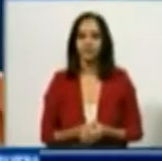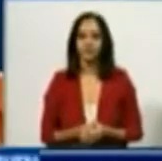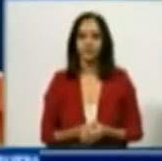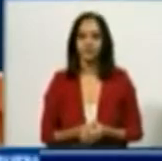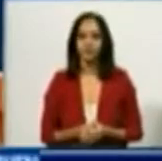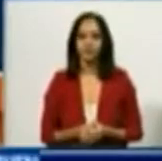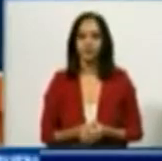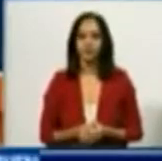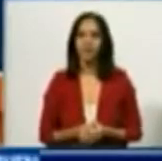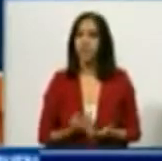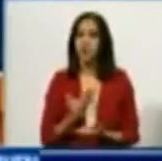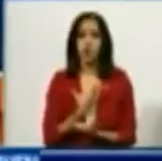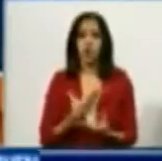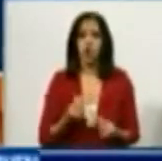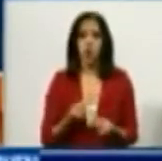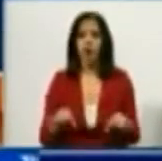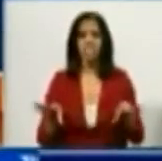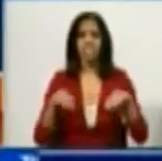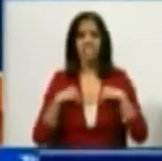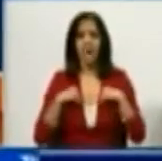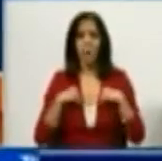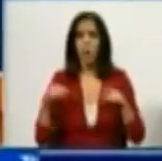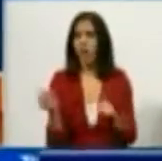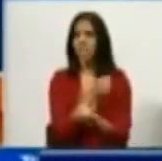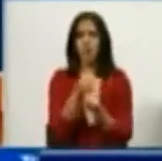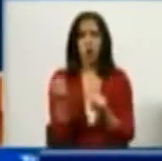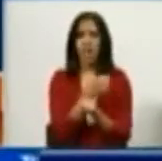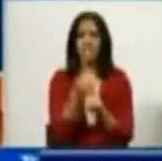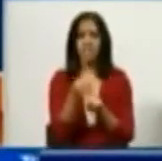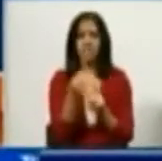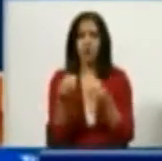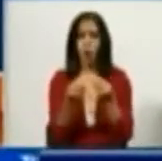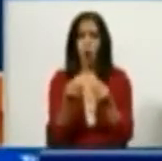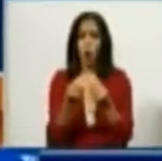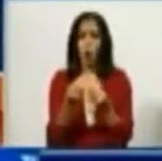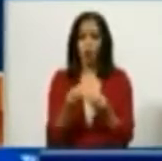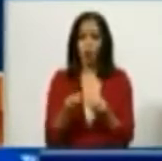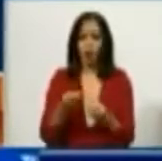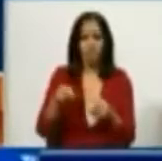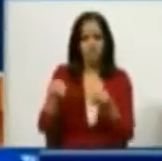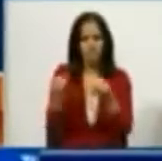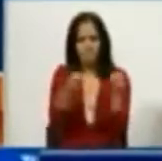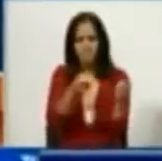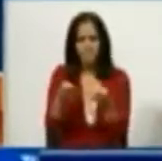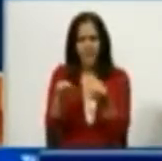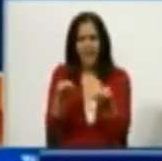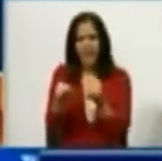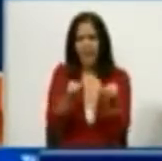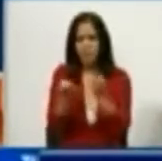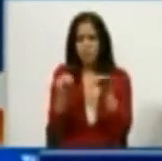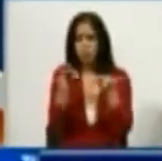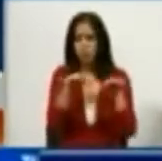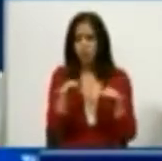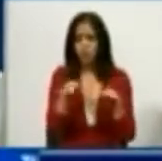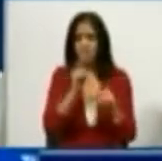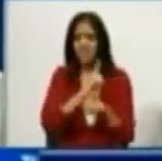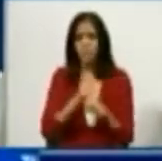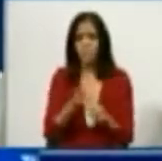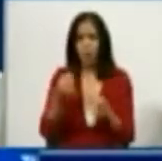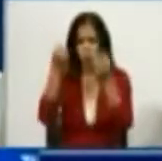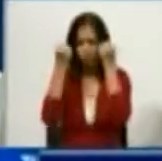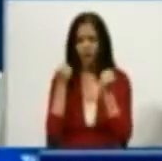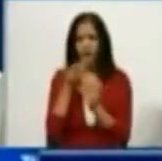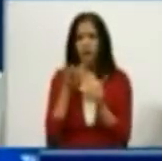No aceptamos la violencia como mecanismo de presión ni el vandalismo como lenguaje de la protesta social